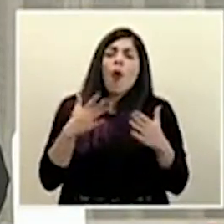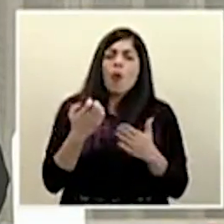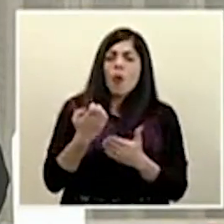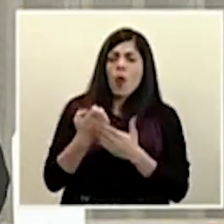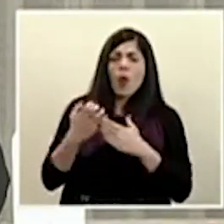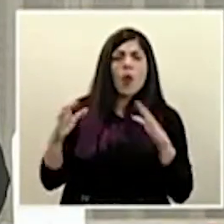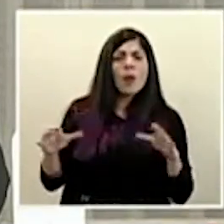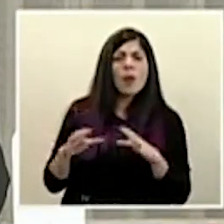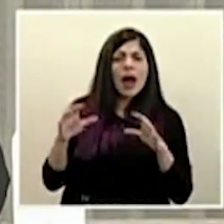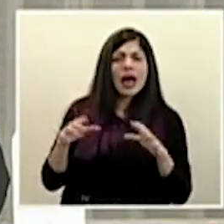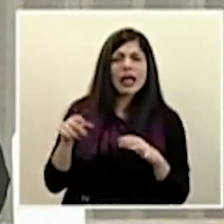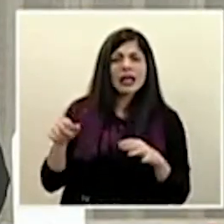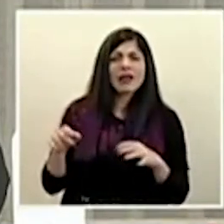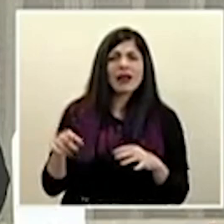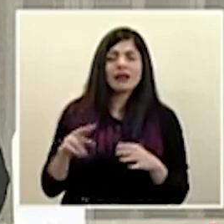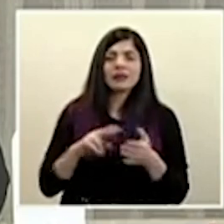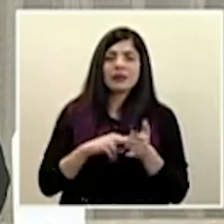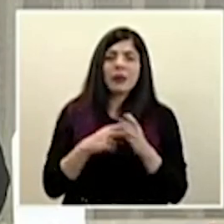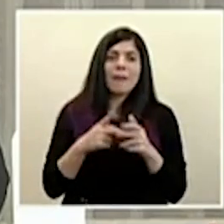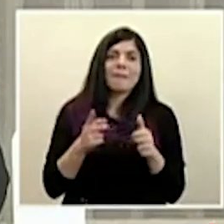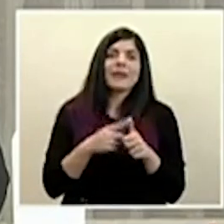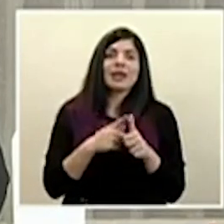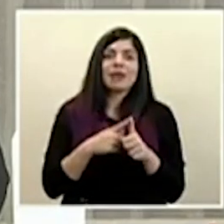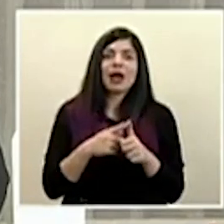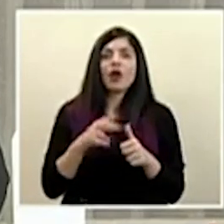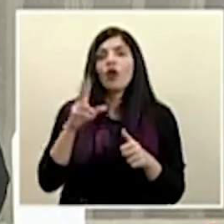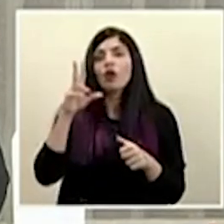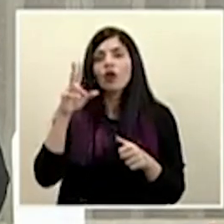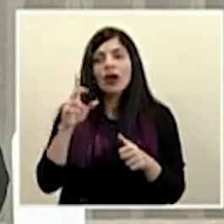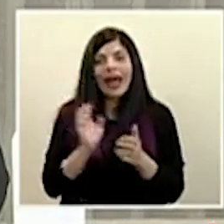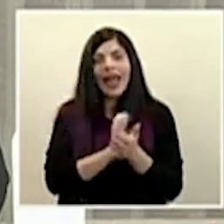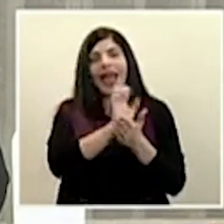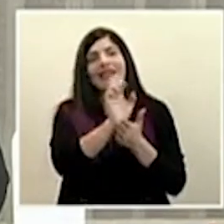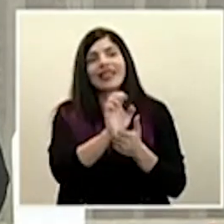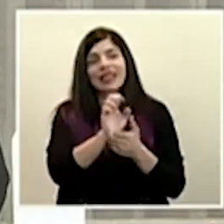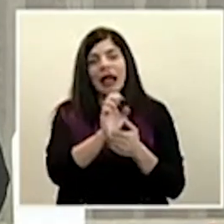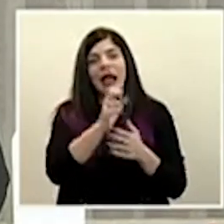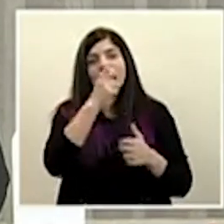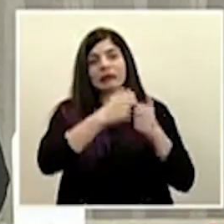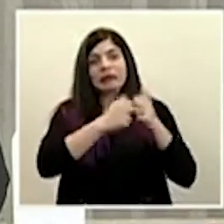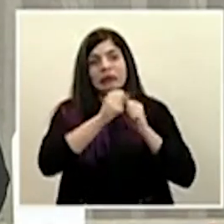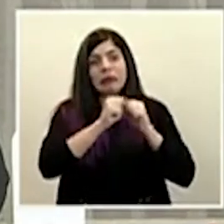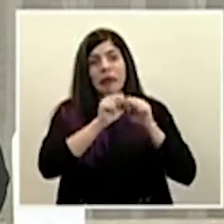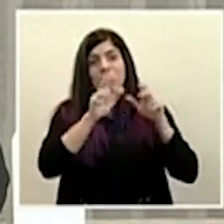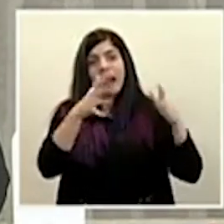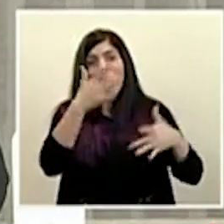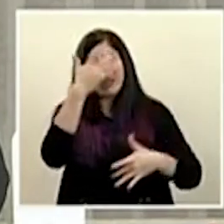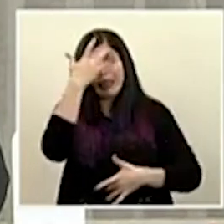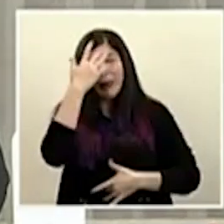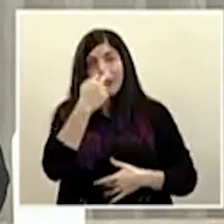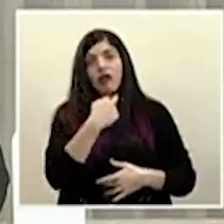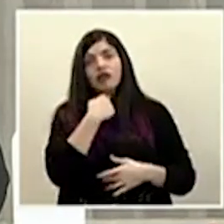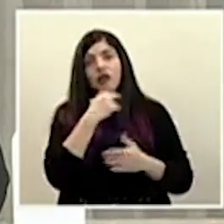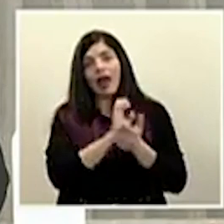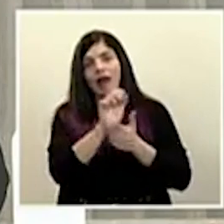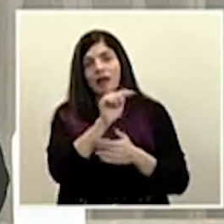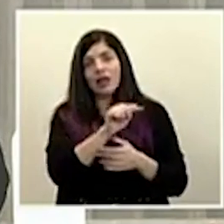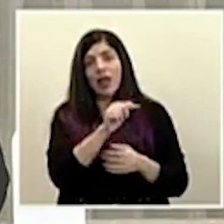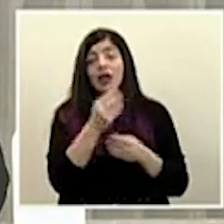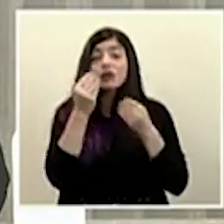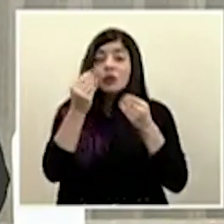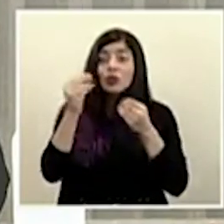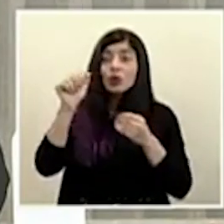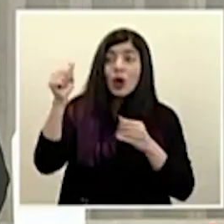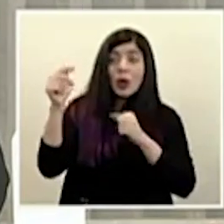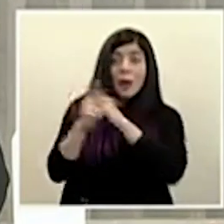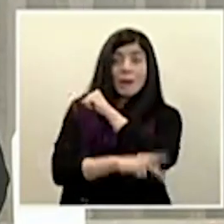economía es que no tengamos en primera instancia una crisis de pandemia. Eso es lo fundamental. Muchos países que